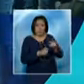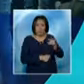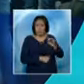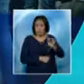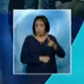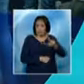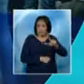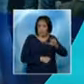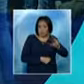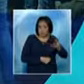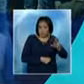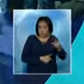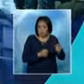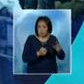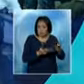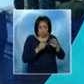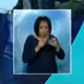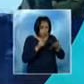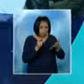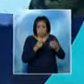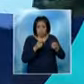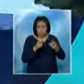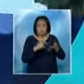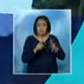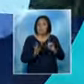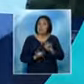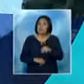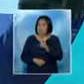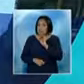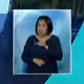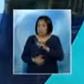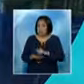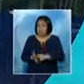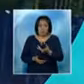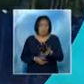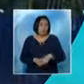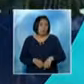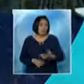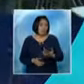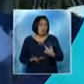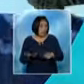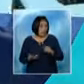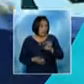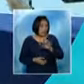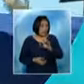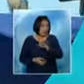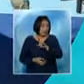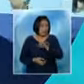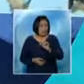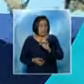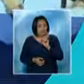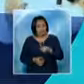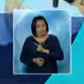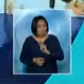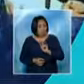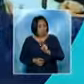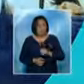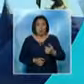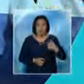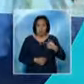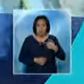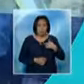porque finalmente las investigaciones están ya abiertas. Lo ha negado entonces el contralor de la República, Edgar Alarcón, ha negado que él haya